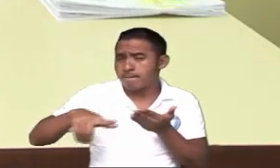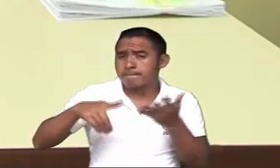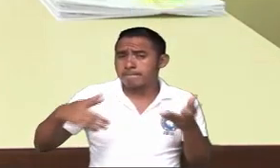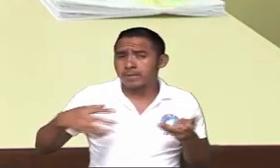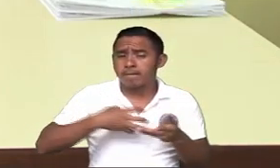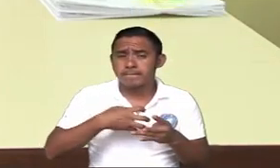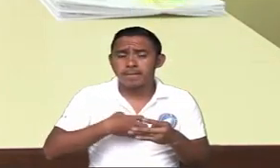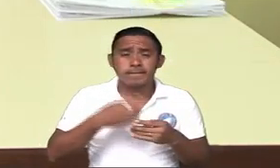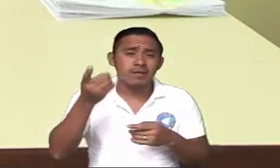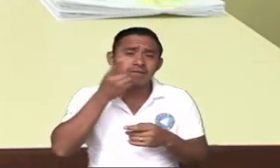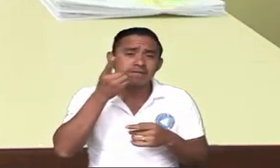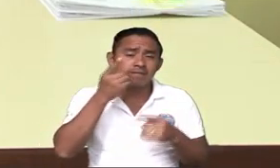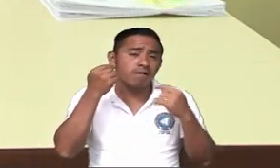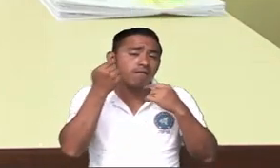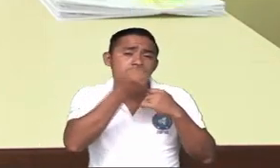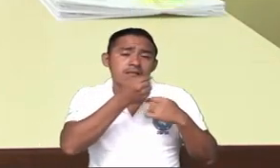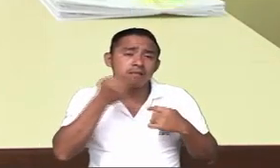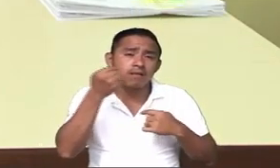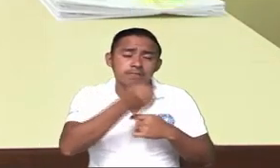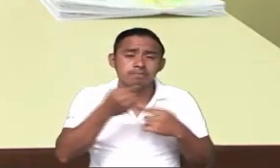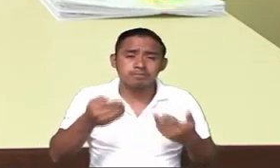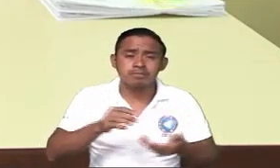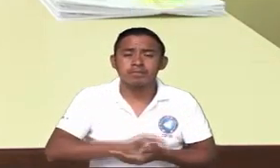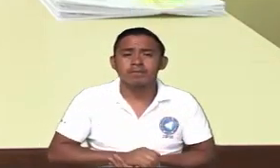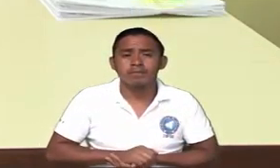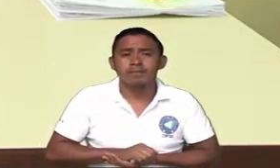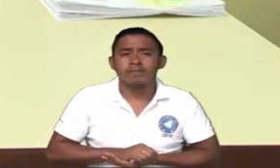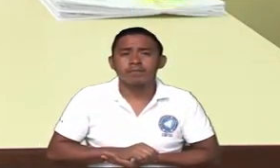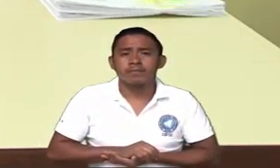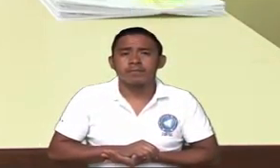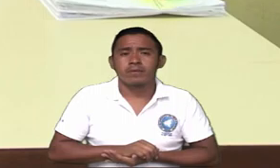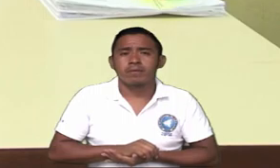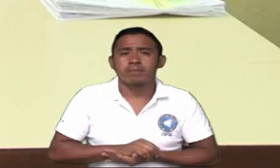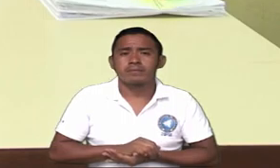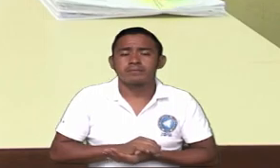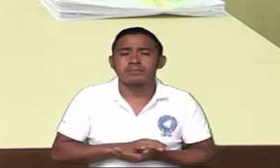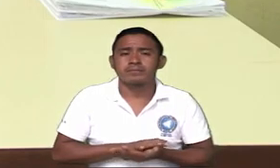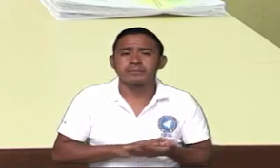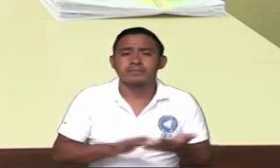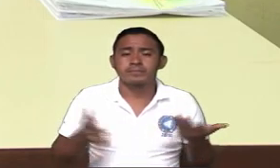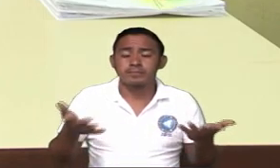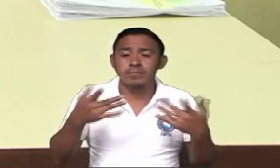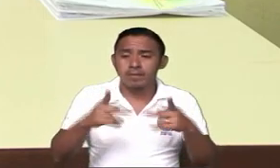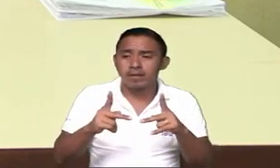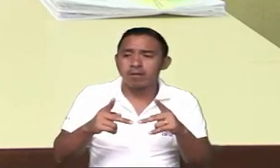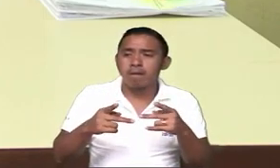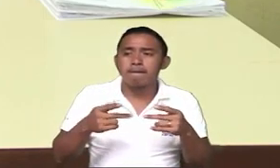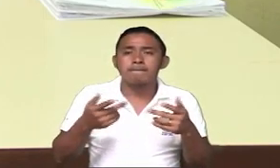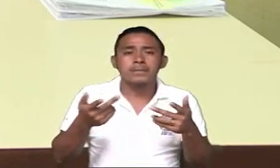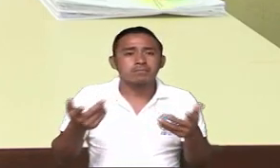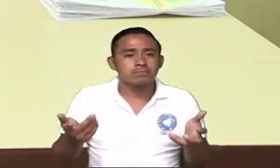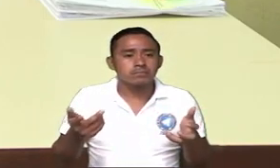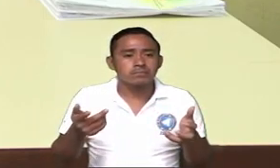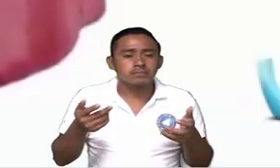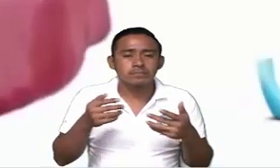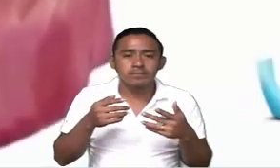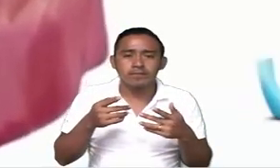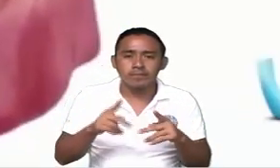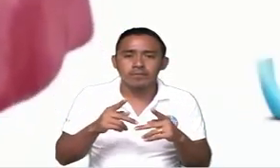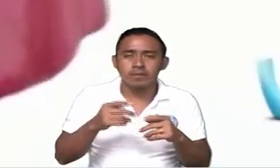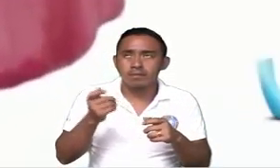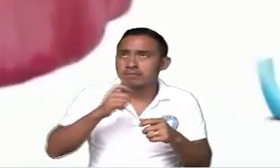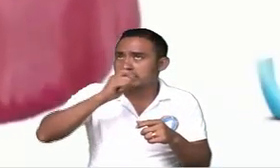los pedacitos de carne, de comida, pues, que puedan quedar entre los dientes. Y no necesariamente, aunque se laven